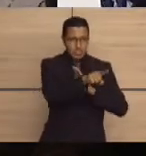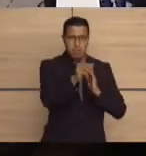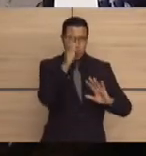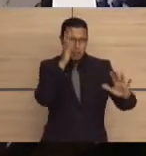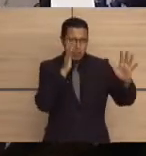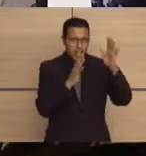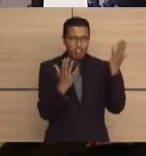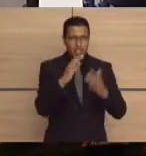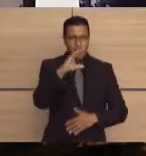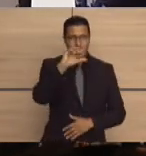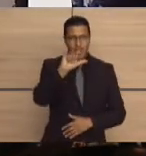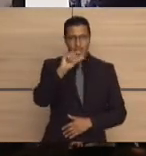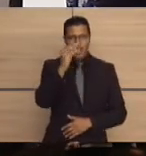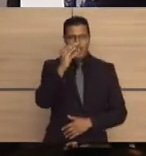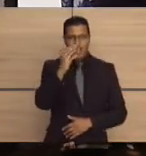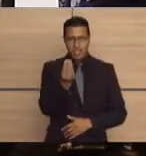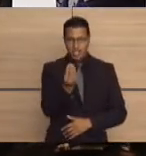del Caquetá